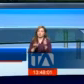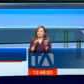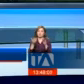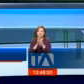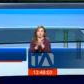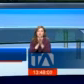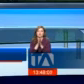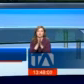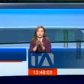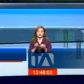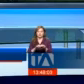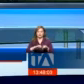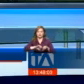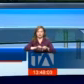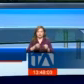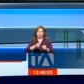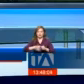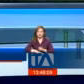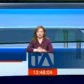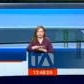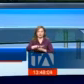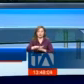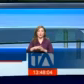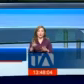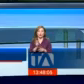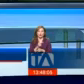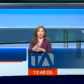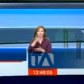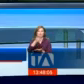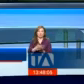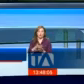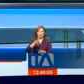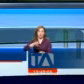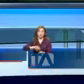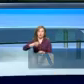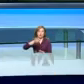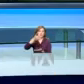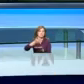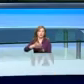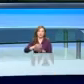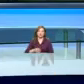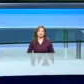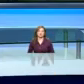humanas ni contaminación ambiental, pero sí la paralización de la producción y bombeo del crudo.